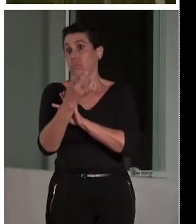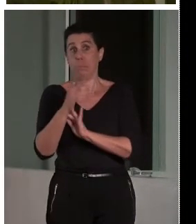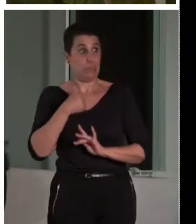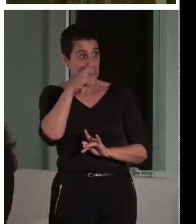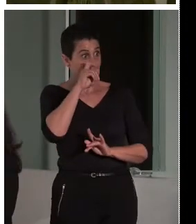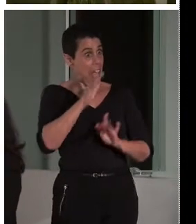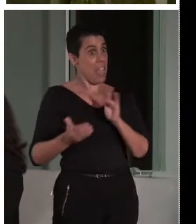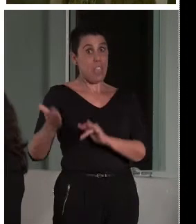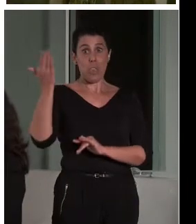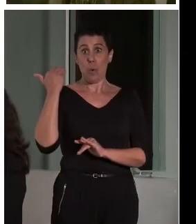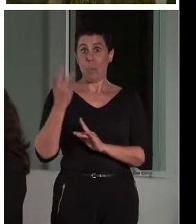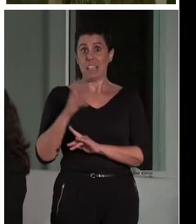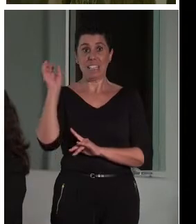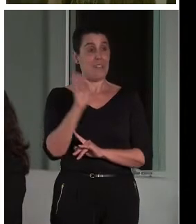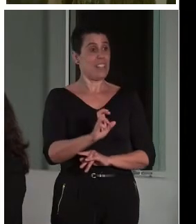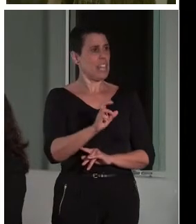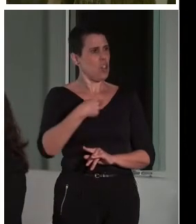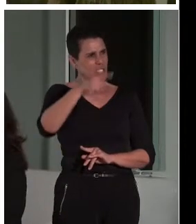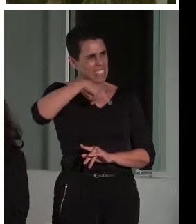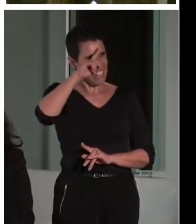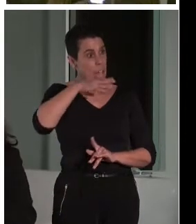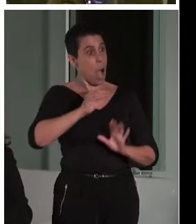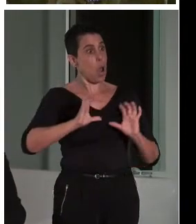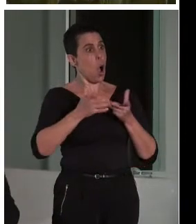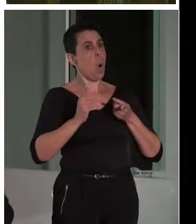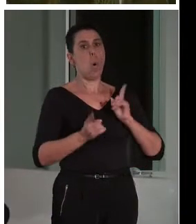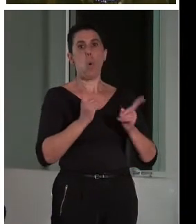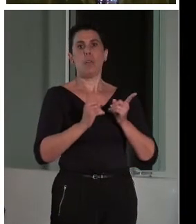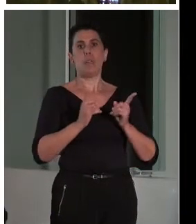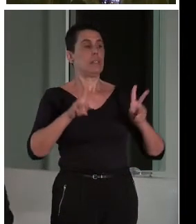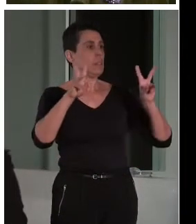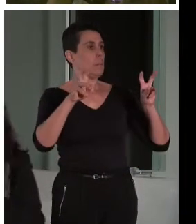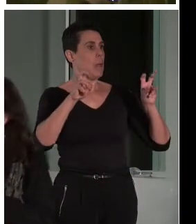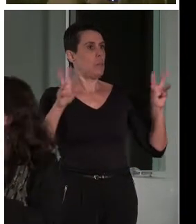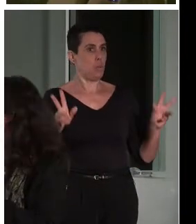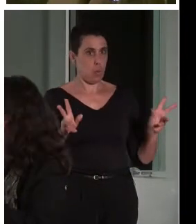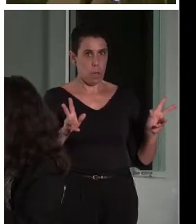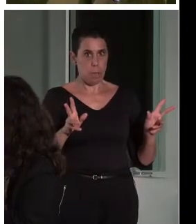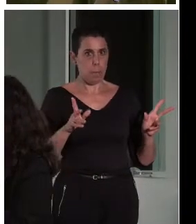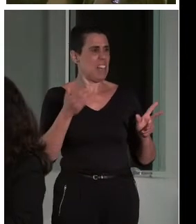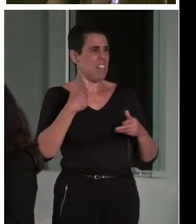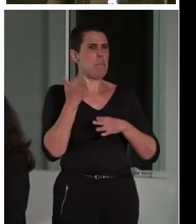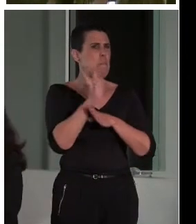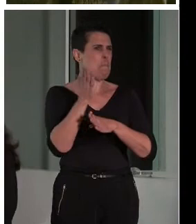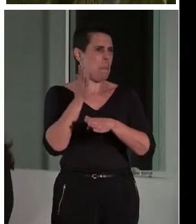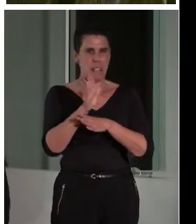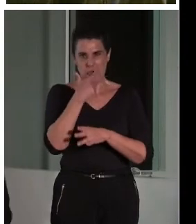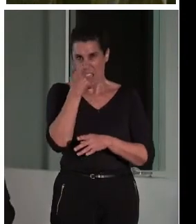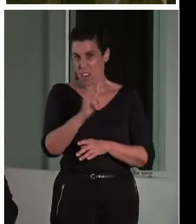pasado vino sabéis que somos una nueva junta directiva ya no nos vamos a presentar porque ya nos conocéis